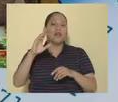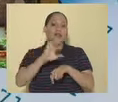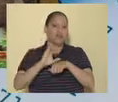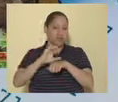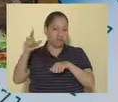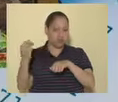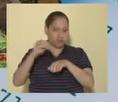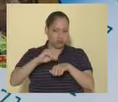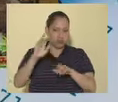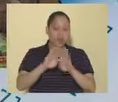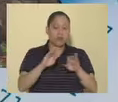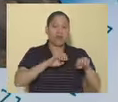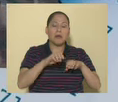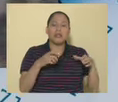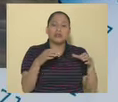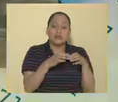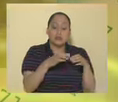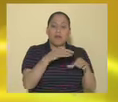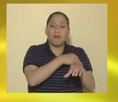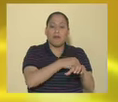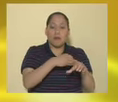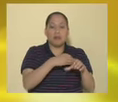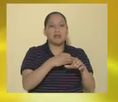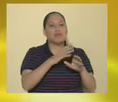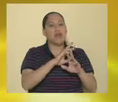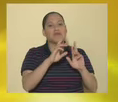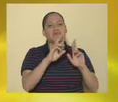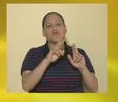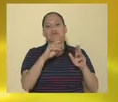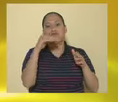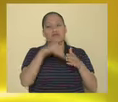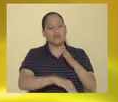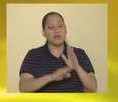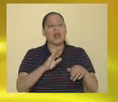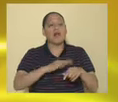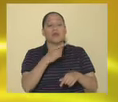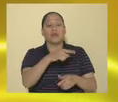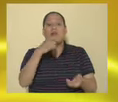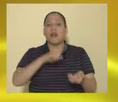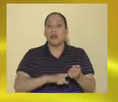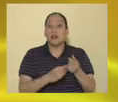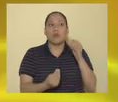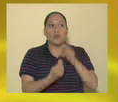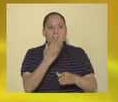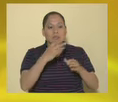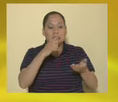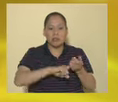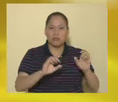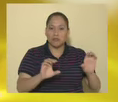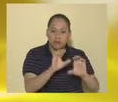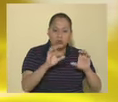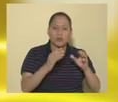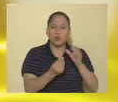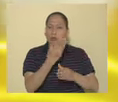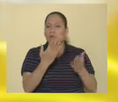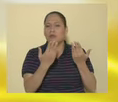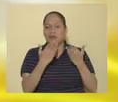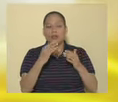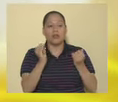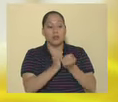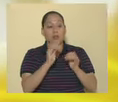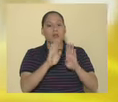de las pequeñas empresas familiares tronaron. ¿Por qué? Porque no tenían innovación tecnológica, no contaban con